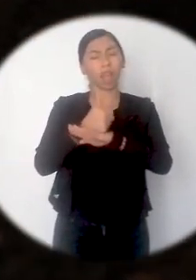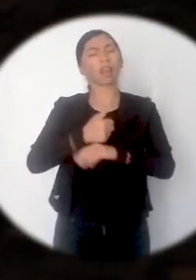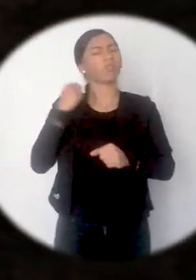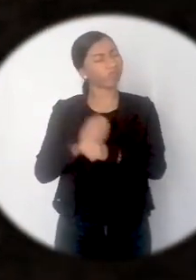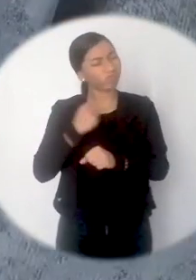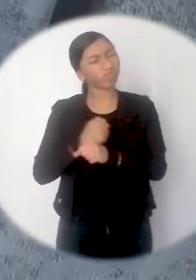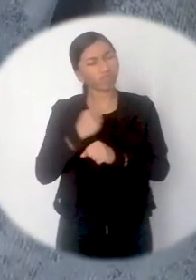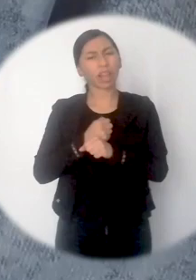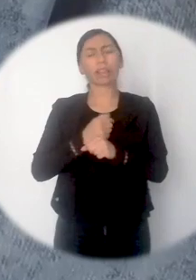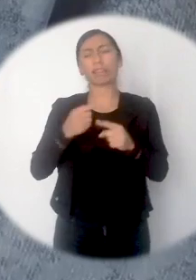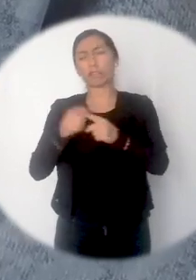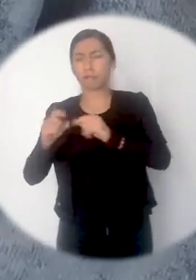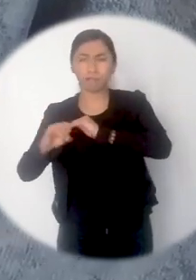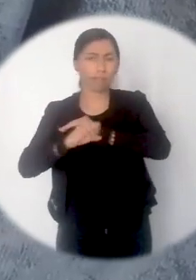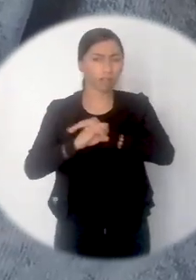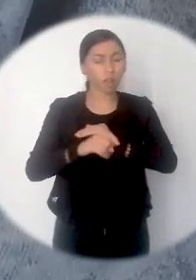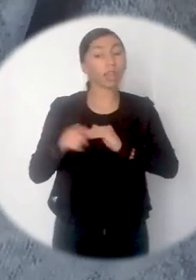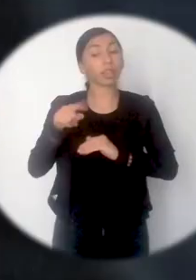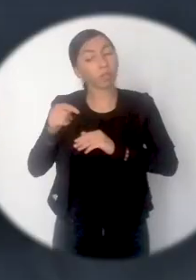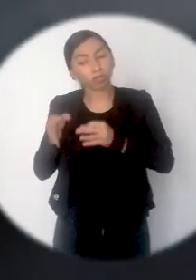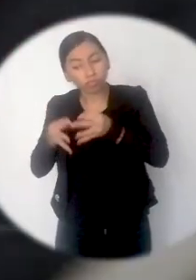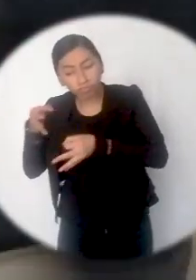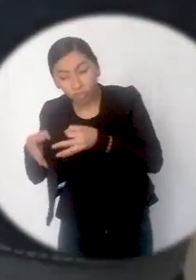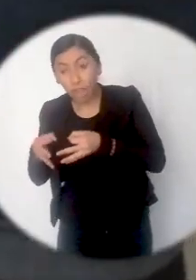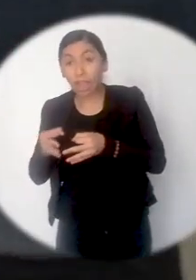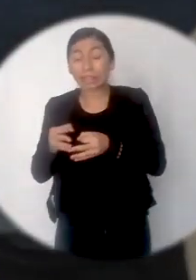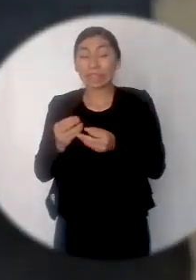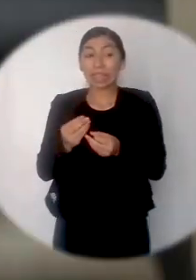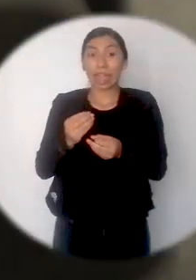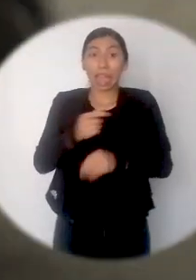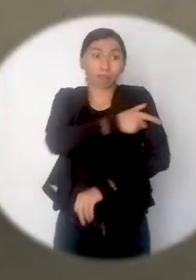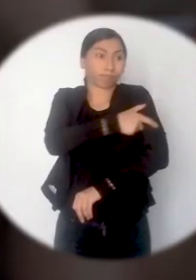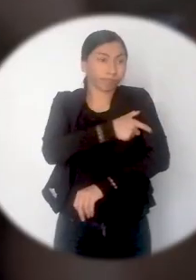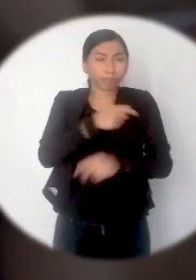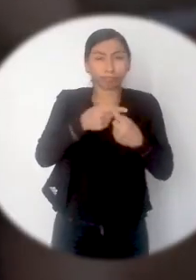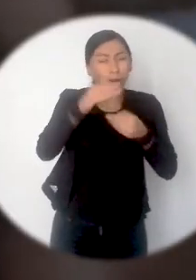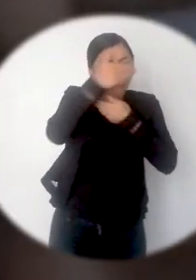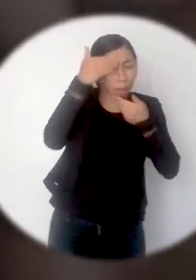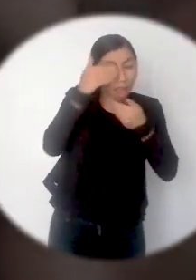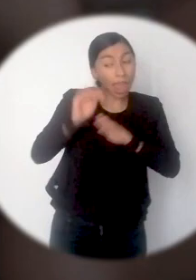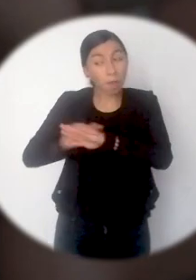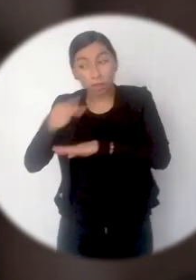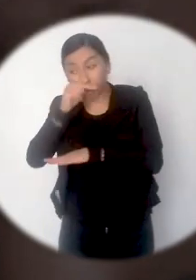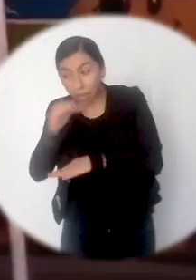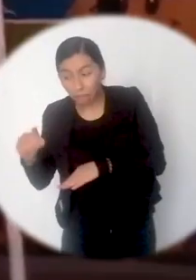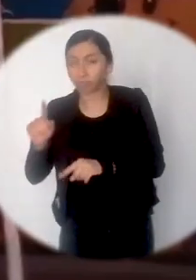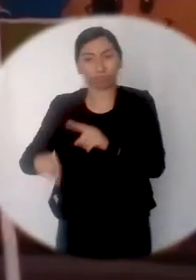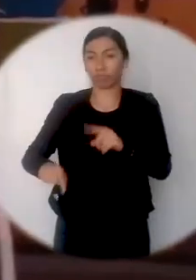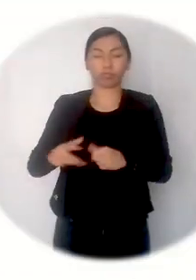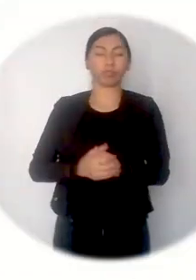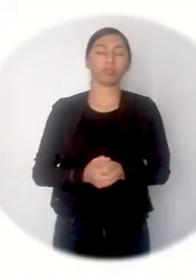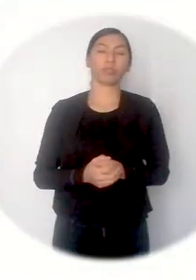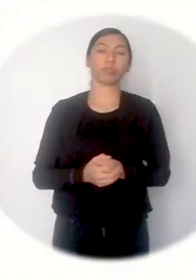dijo que es necesario seguir trabajando desde la institucionalidad en los entornos protectores para evitar que los grupos armados involucren a los menores en actividades